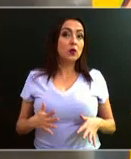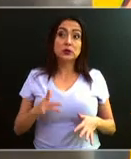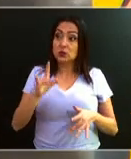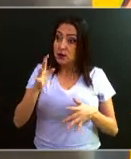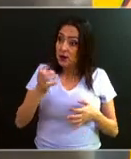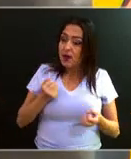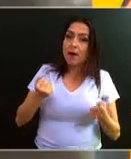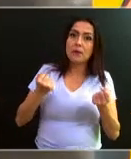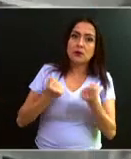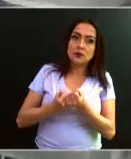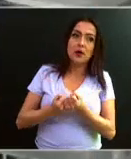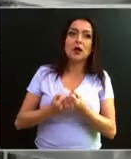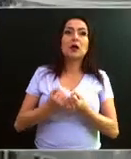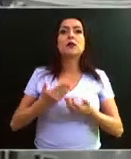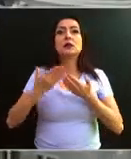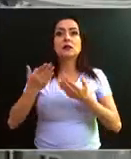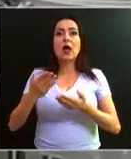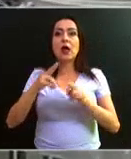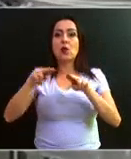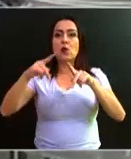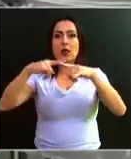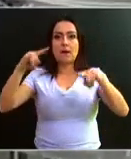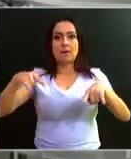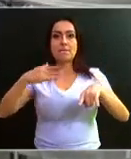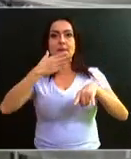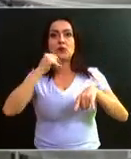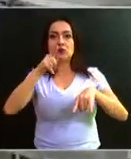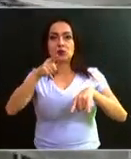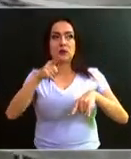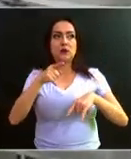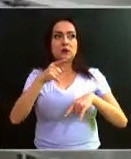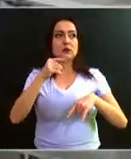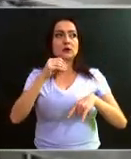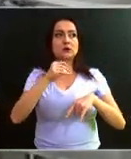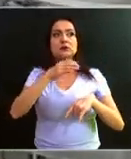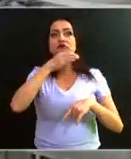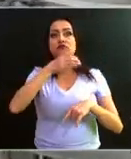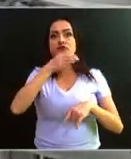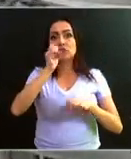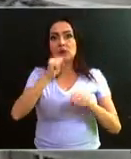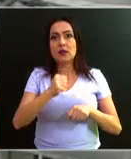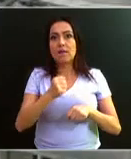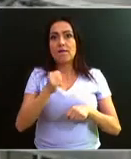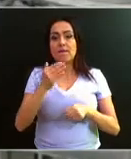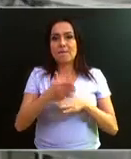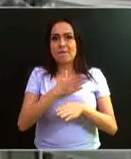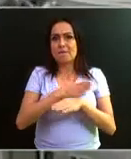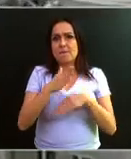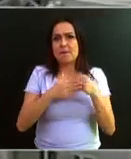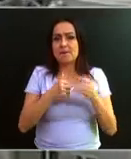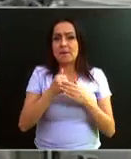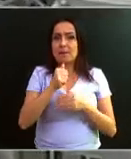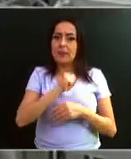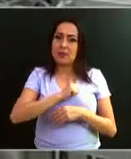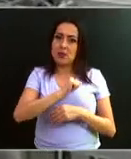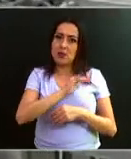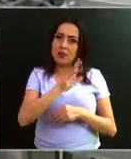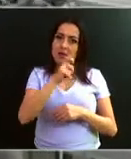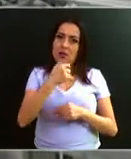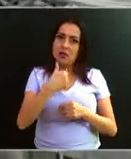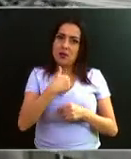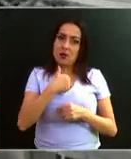quiere colaborar ayudándole con un albergue, es mejor que usted se asesore primero, ¿verdad?, antes de cualquier acción que quiera tener. Hay